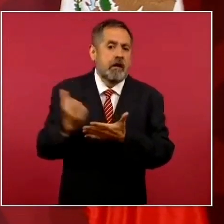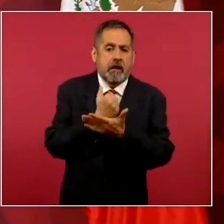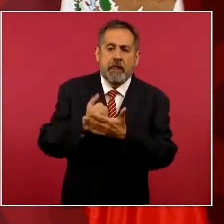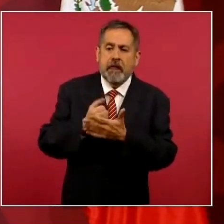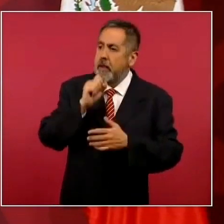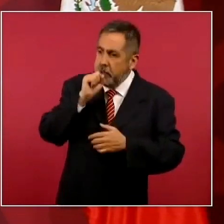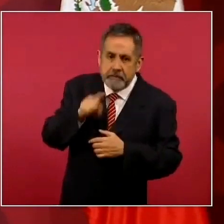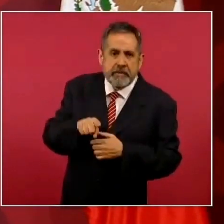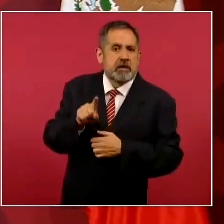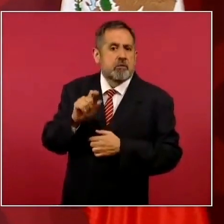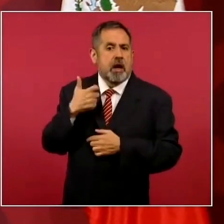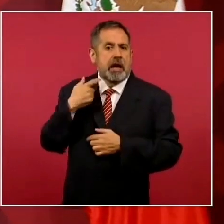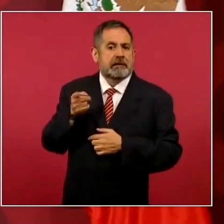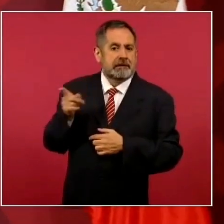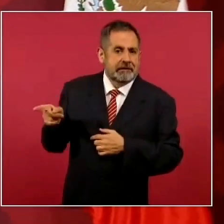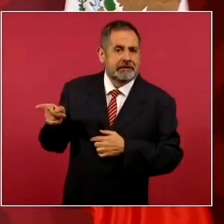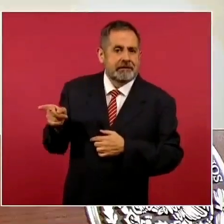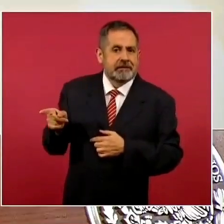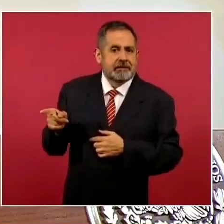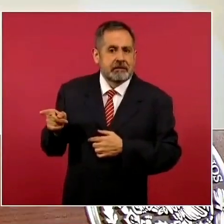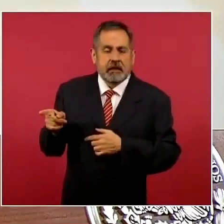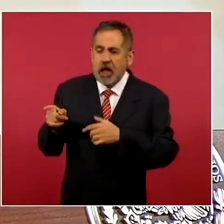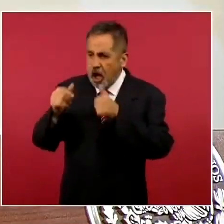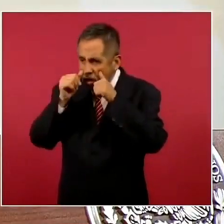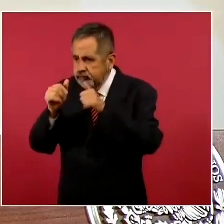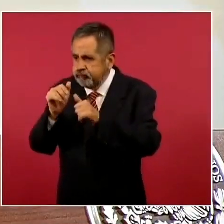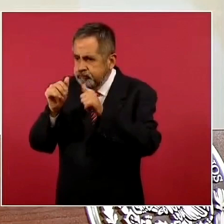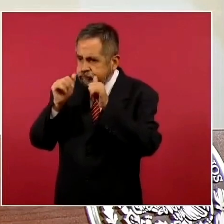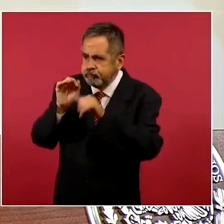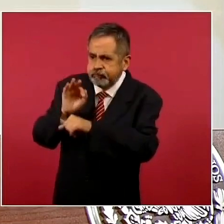por el movimiento que los volteó a ver.